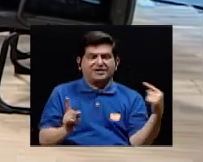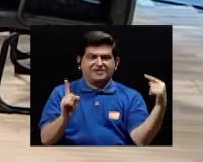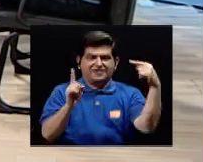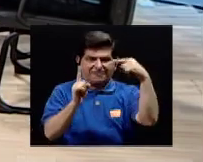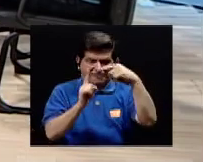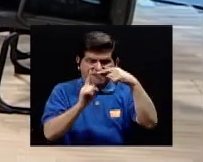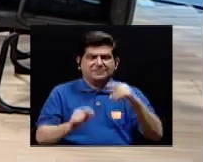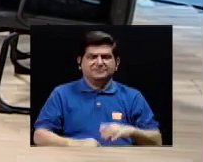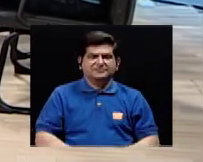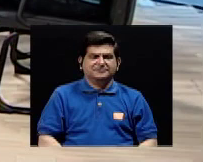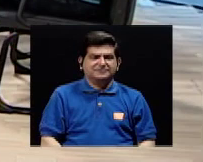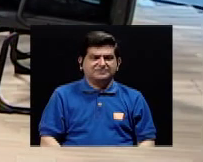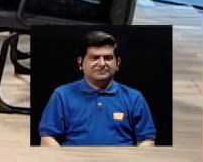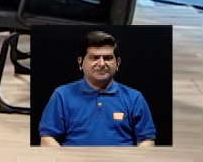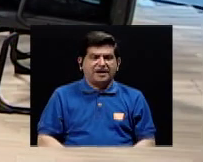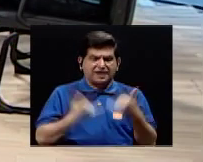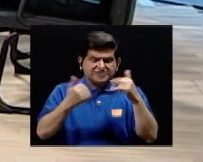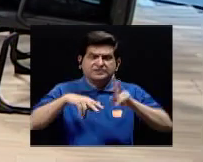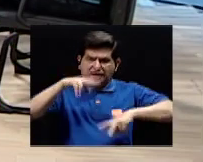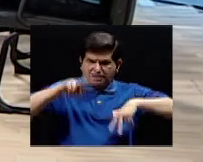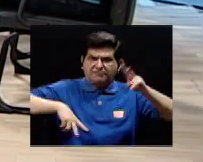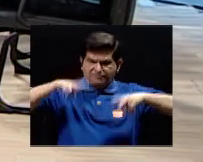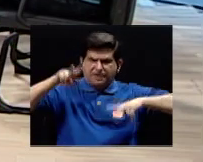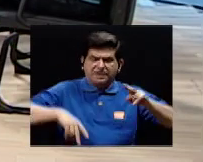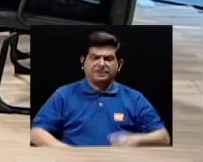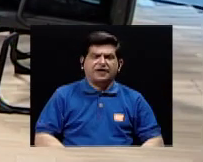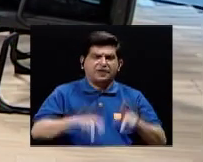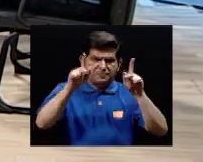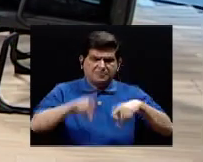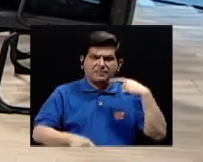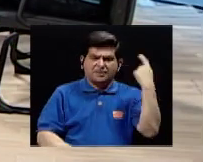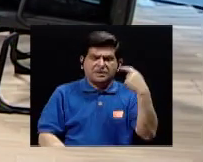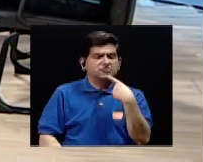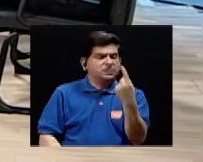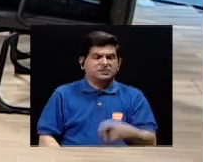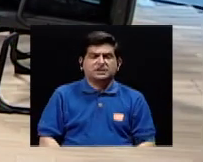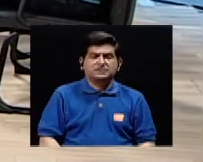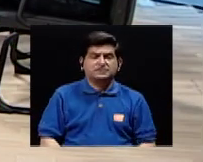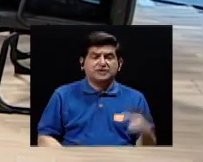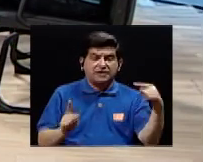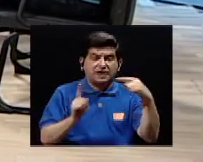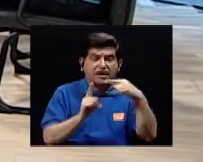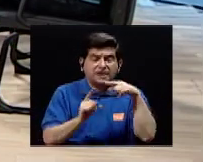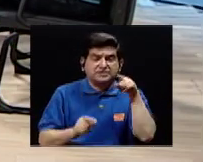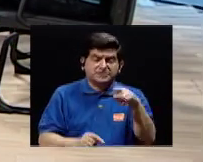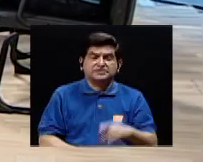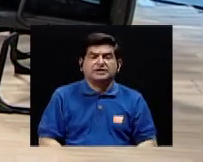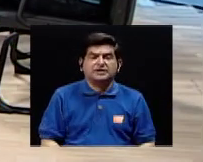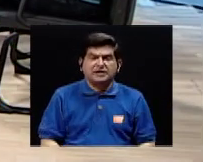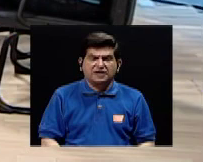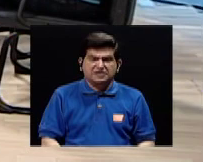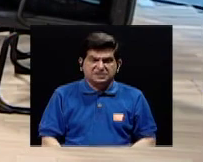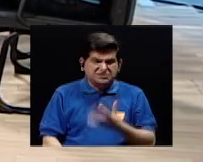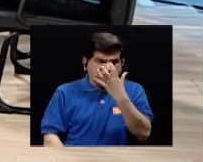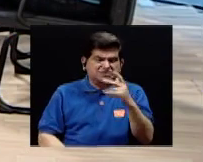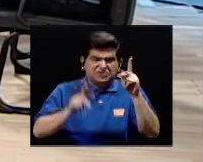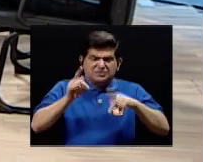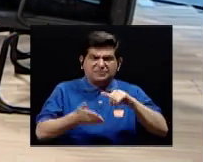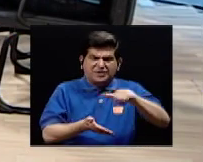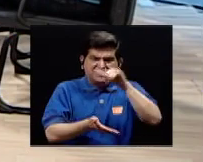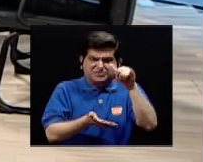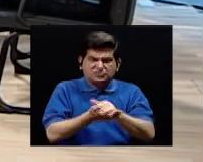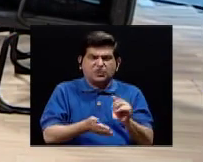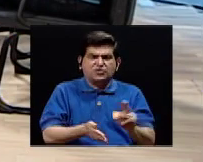hasta ya variado, por ejemplo, la gente de Guanacaste nos decía que hasta que les molestaba cuando la gente de San